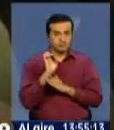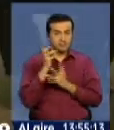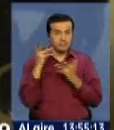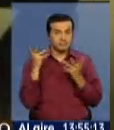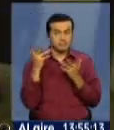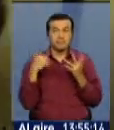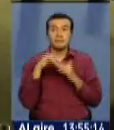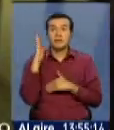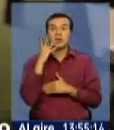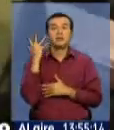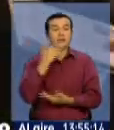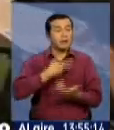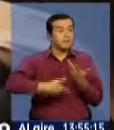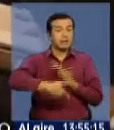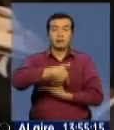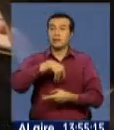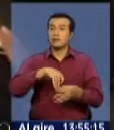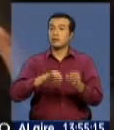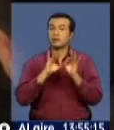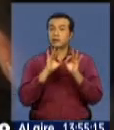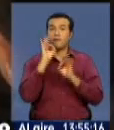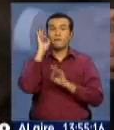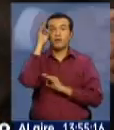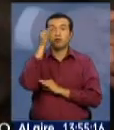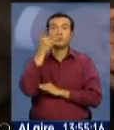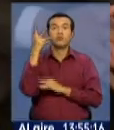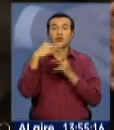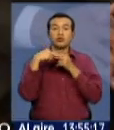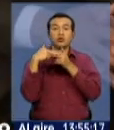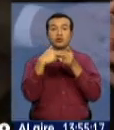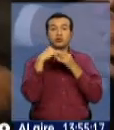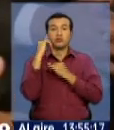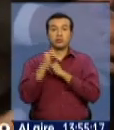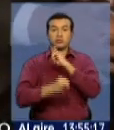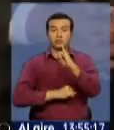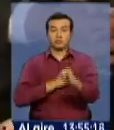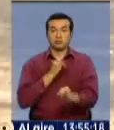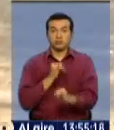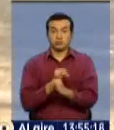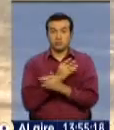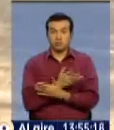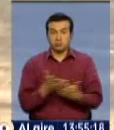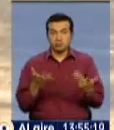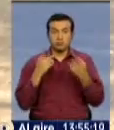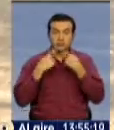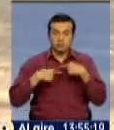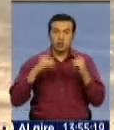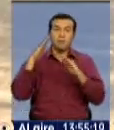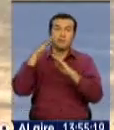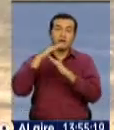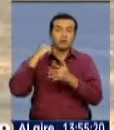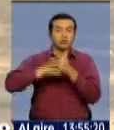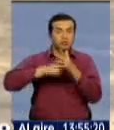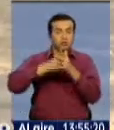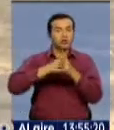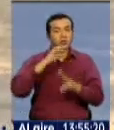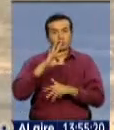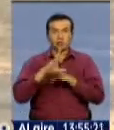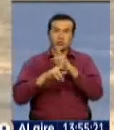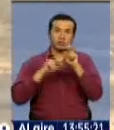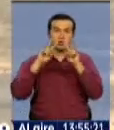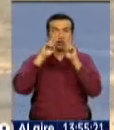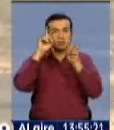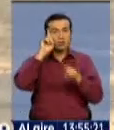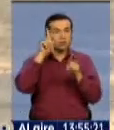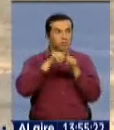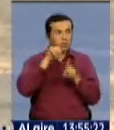además propiciar un ambiente favorable para futuras relaciones internacionales. Habla de paz, de lucha contra la corrupción, de más acuerdos,